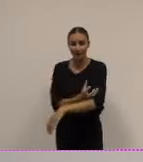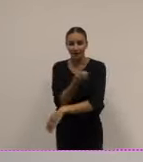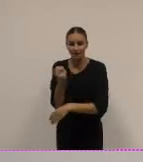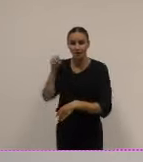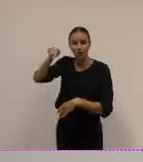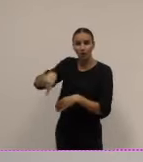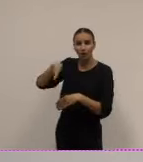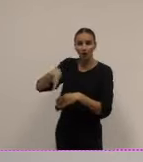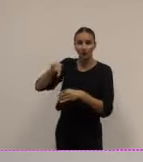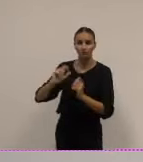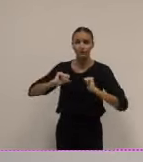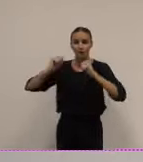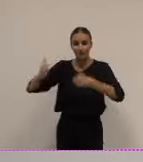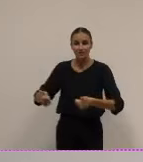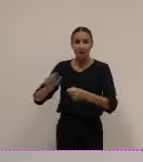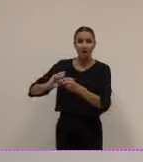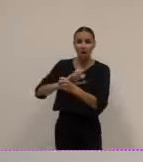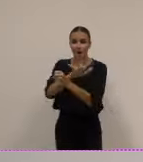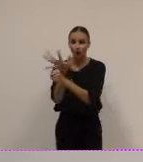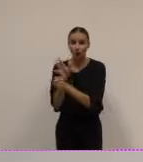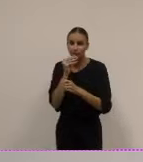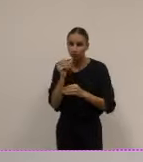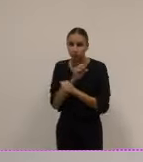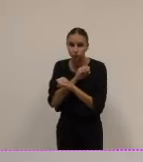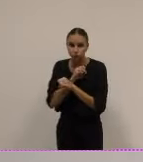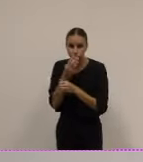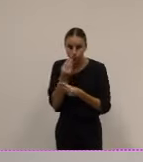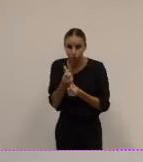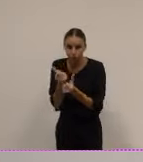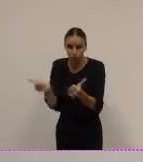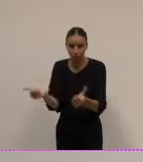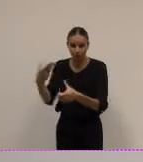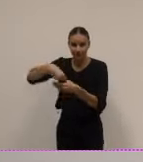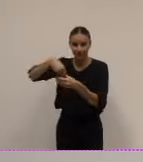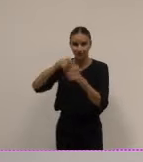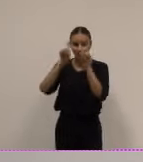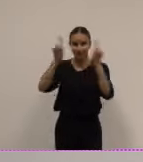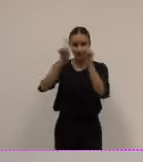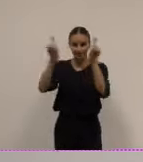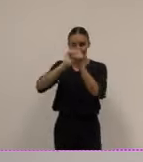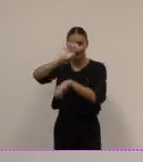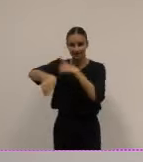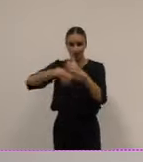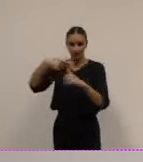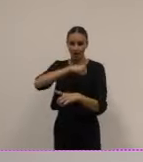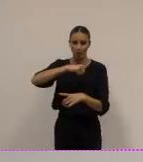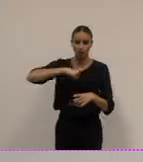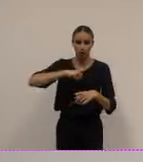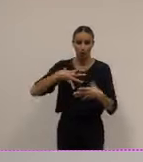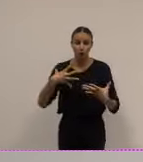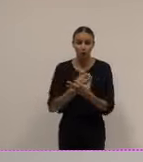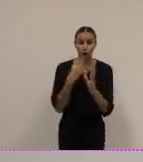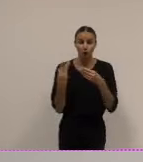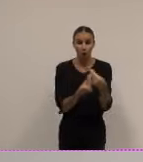para paliar los efectos del COVID en empresas y autónomos. Juntos hemos dado lo mejor de nosotros mismos